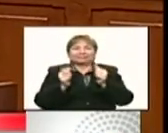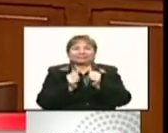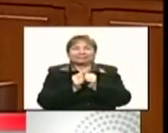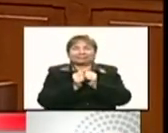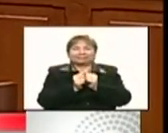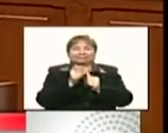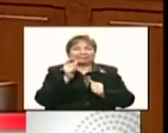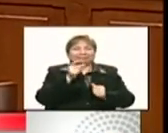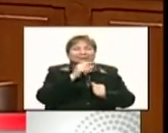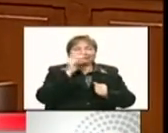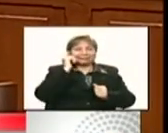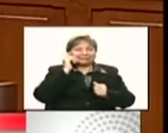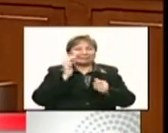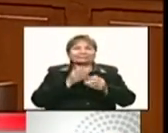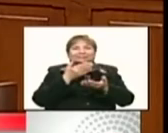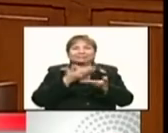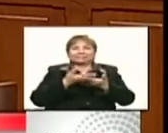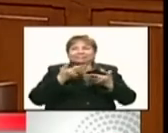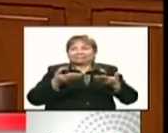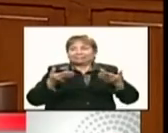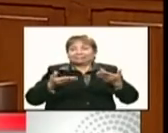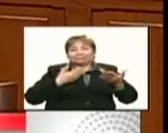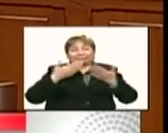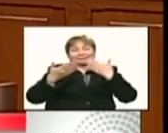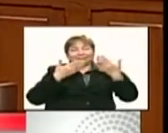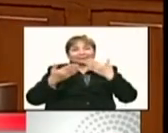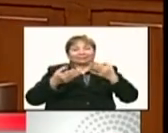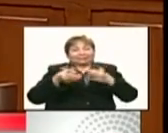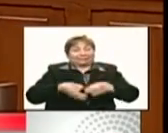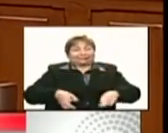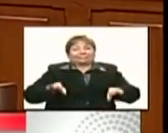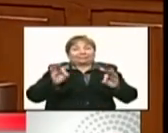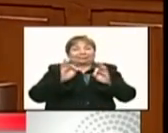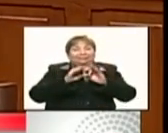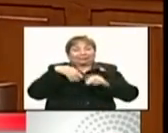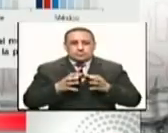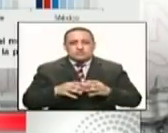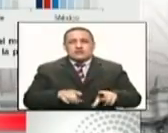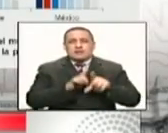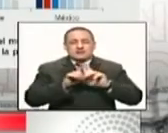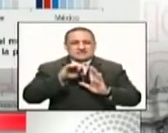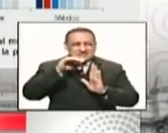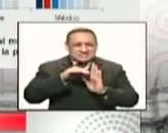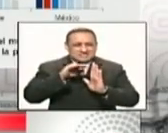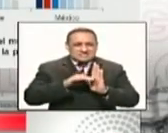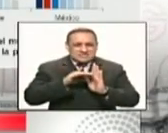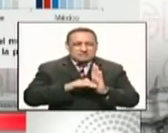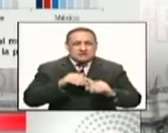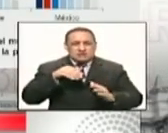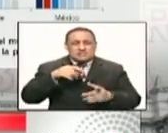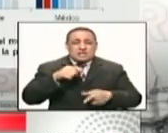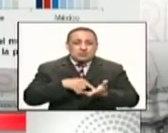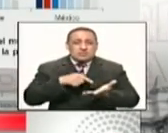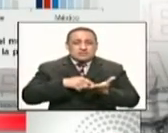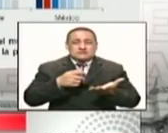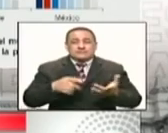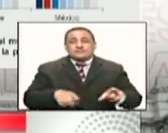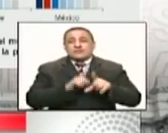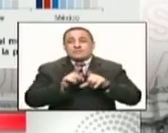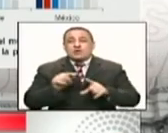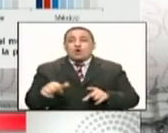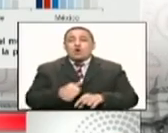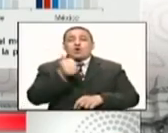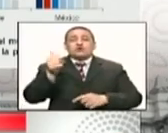o superior a los dos tercios del número legal de congresistas. O sea, las reformas se pueden hacer en la Constitución, pero para eso